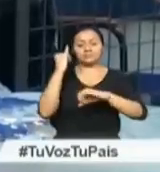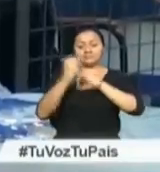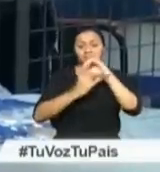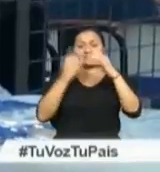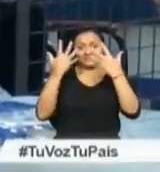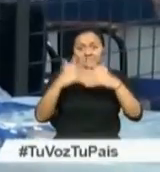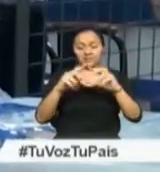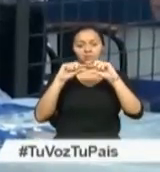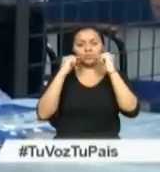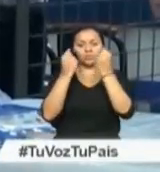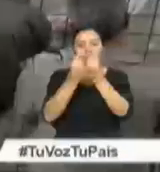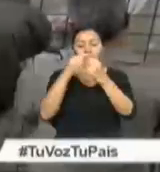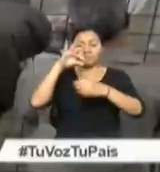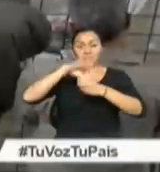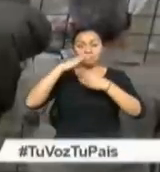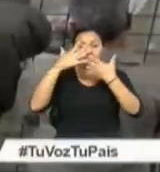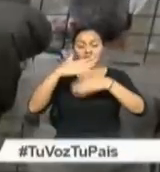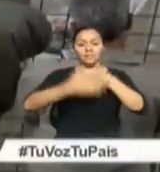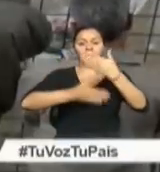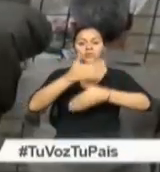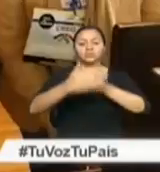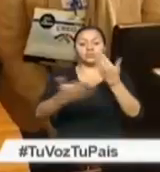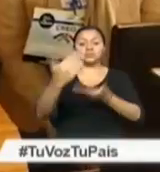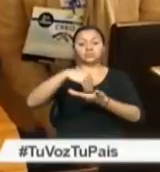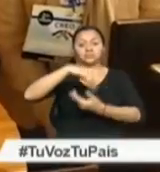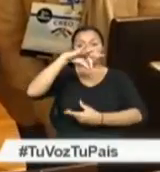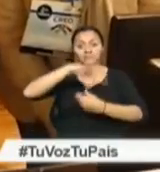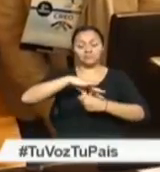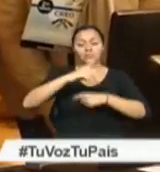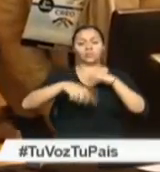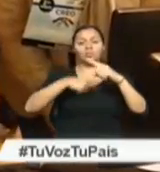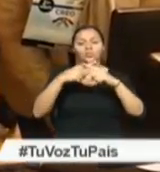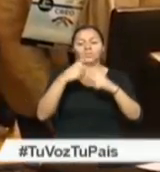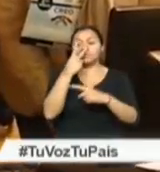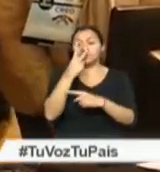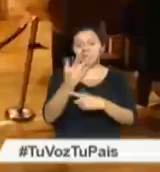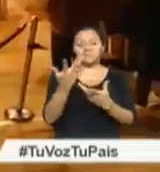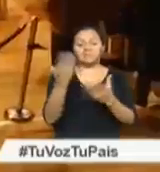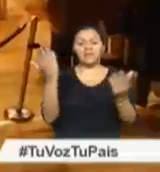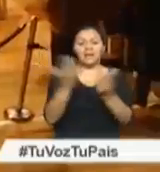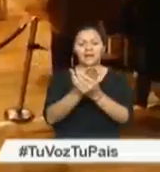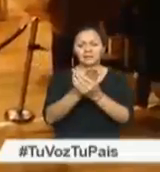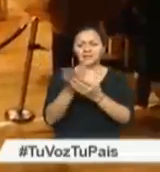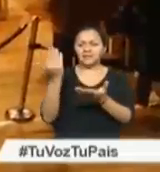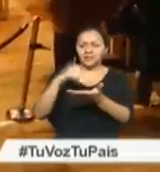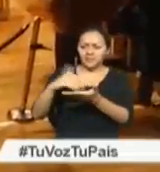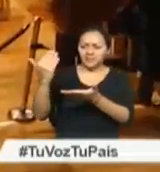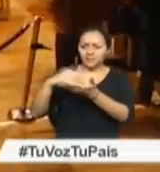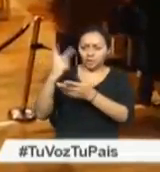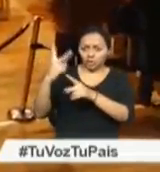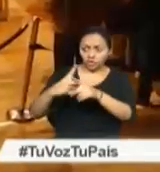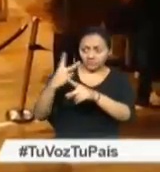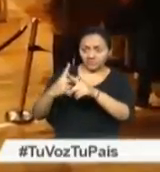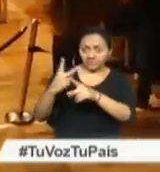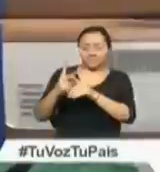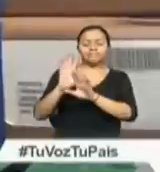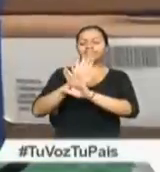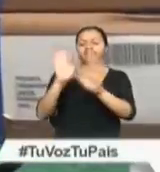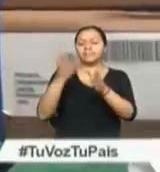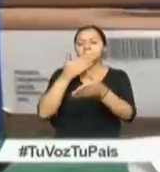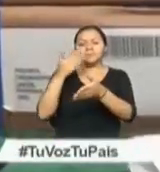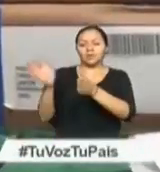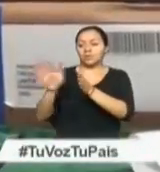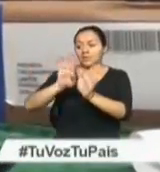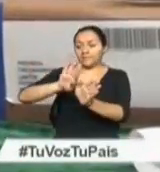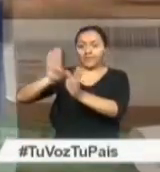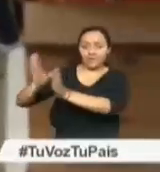el organismo electoral, para este proceso de reconteo, únicamente se descartaron actas que estaban repetidas y por lo demás se